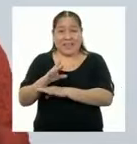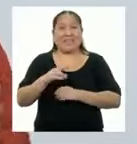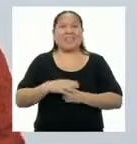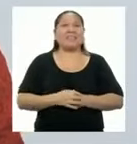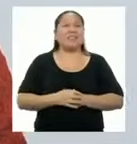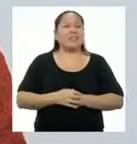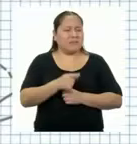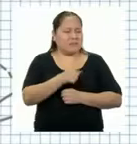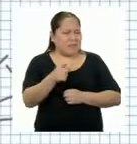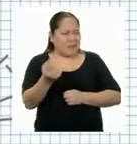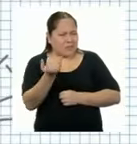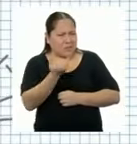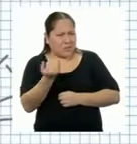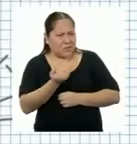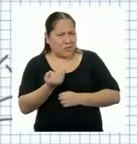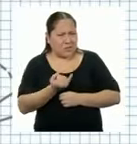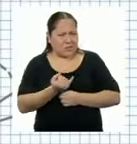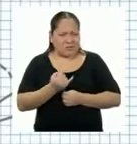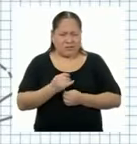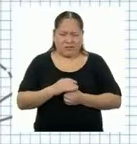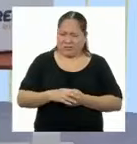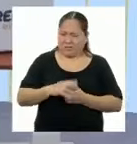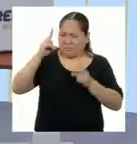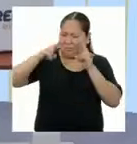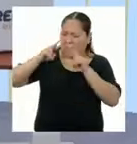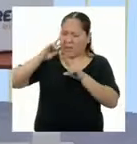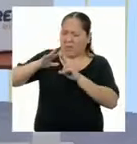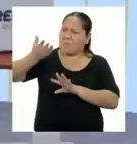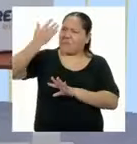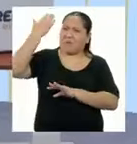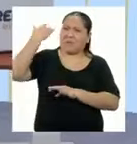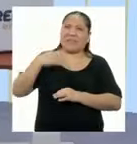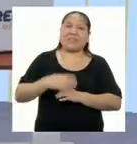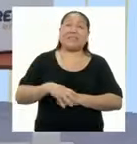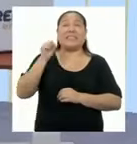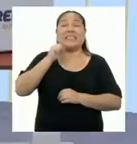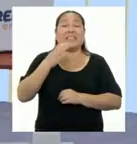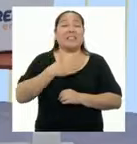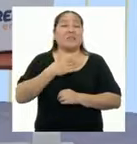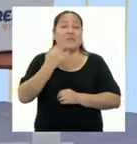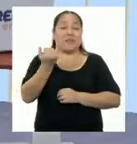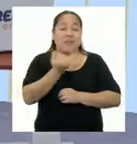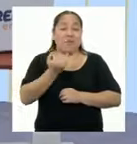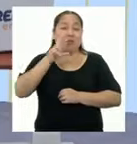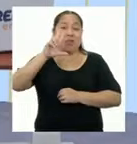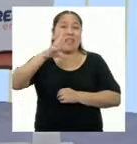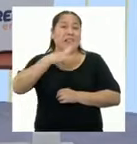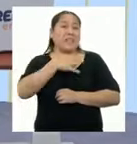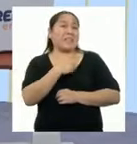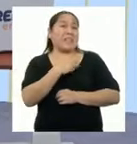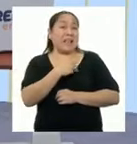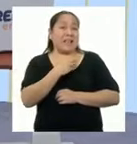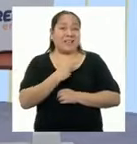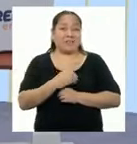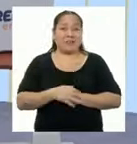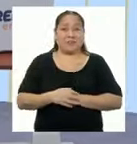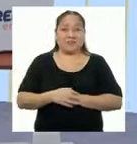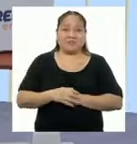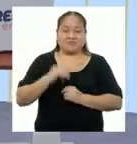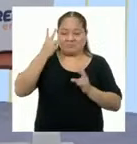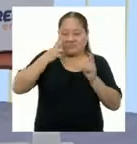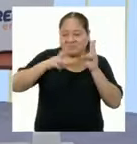¿Y esos dibujos? ¿Estás desempolvando el pasado? Sí, son dibujos de cuando tenía 3 años. ¿Sabe? Los